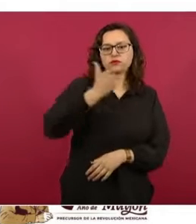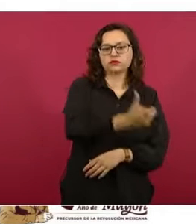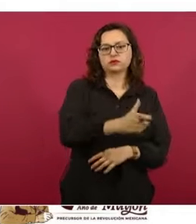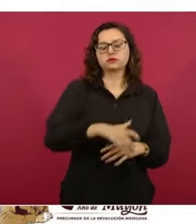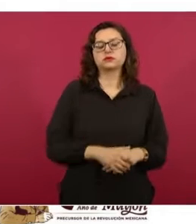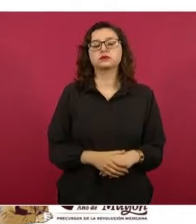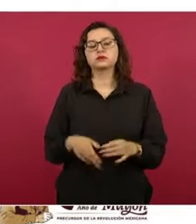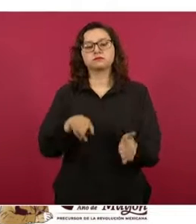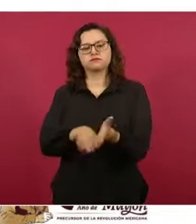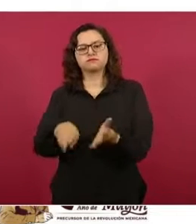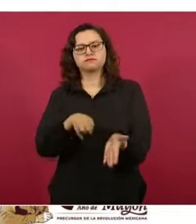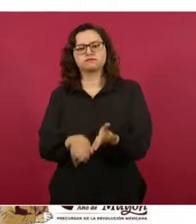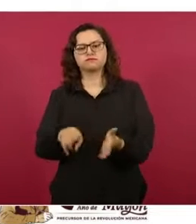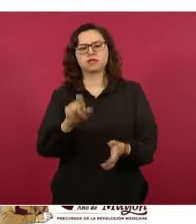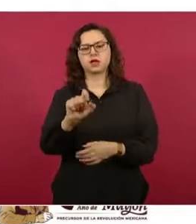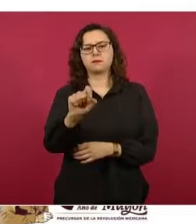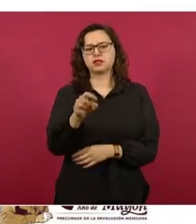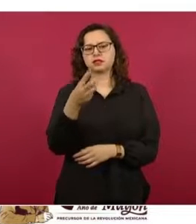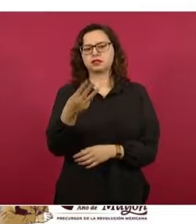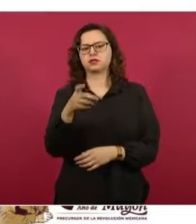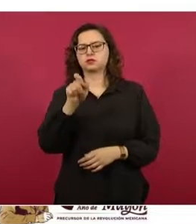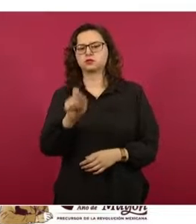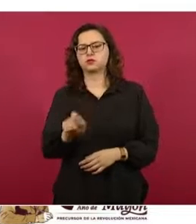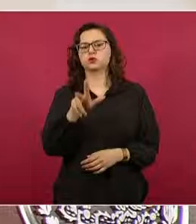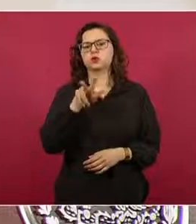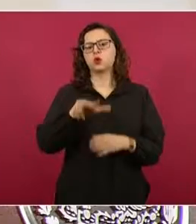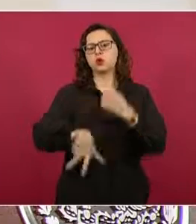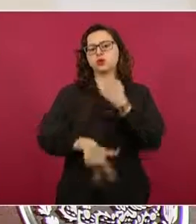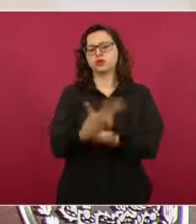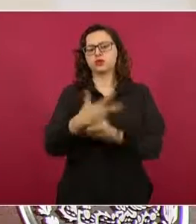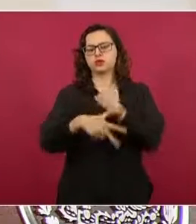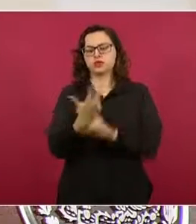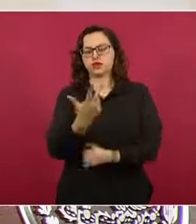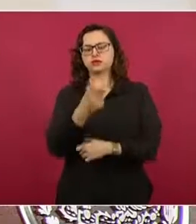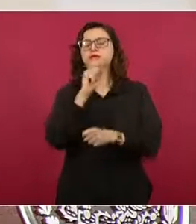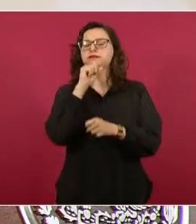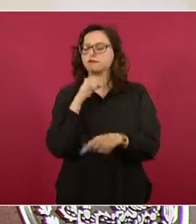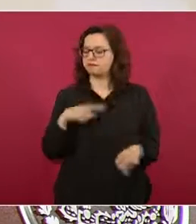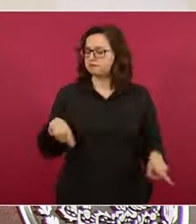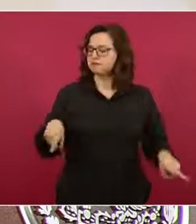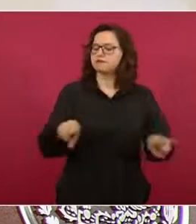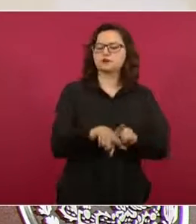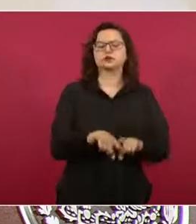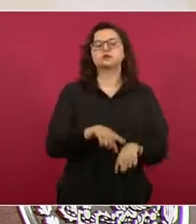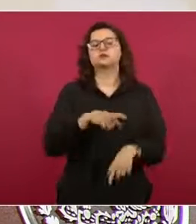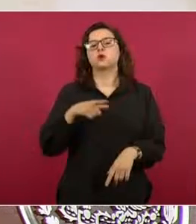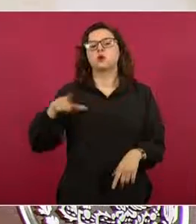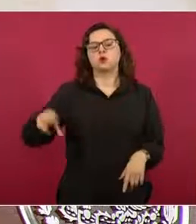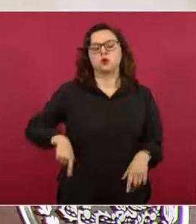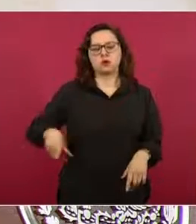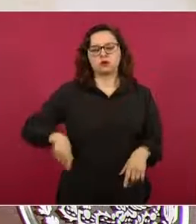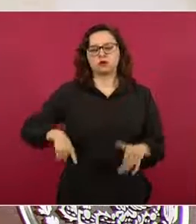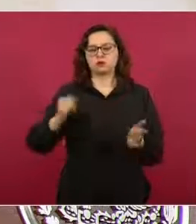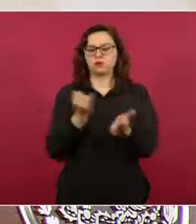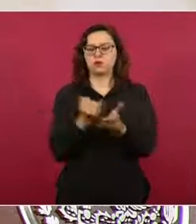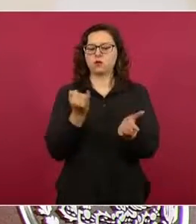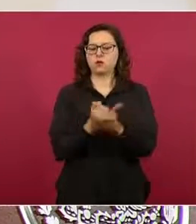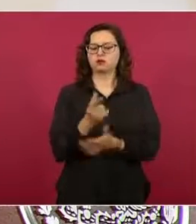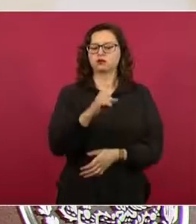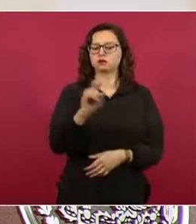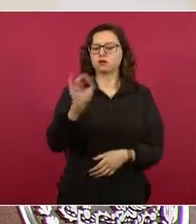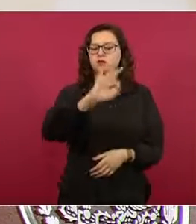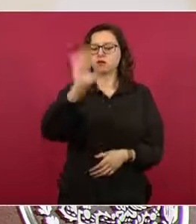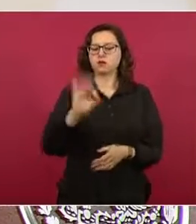23.13 por litro de diésel, también en esta semana con un incentivo fiscal del 100%. ¿Por qué